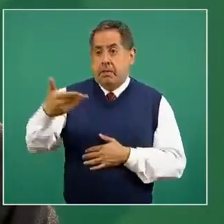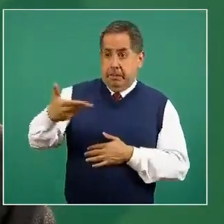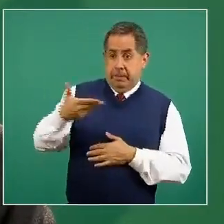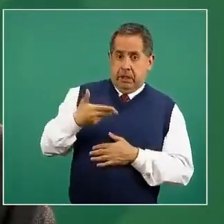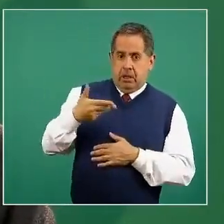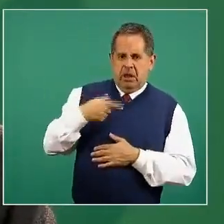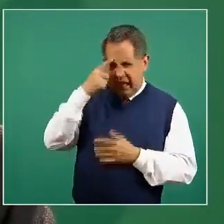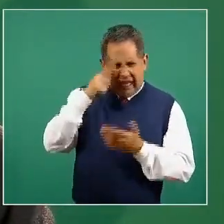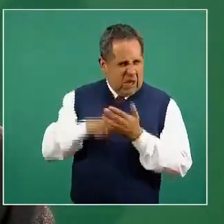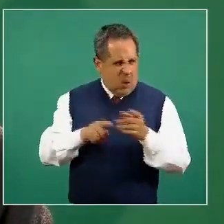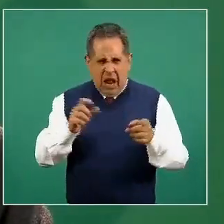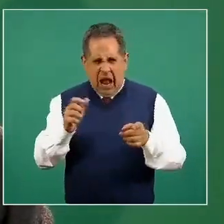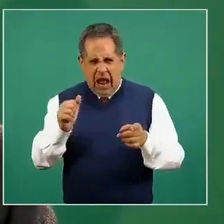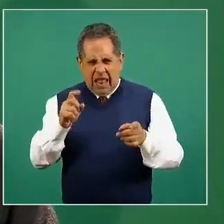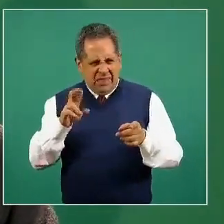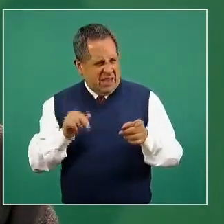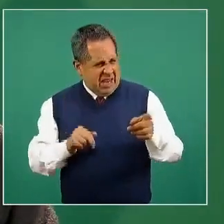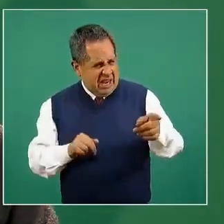solicitaban, creo que fue Andrea,